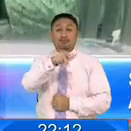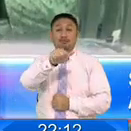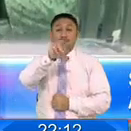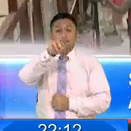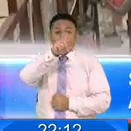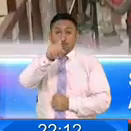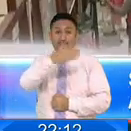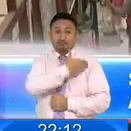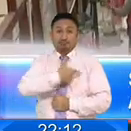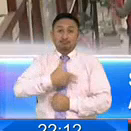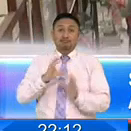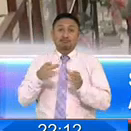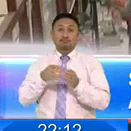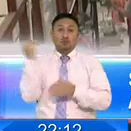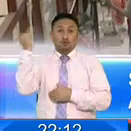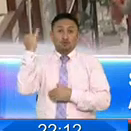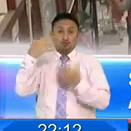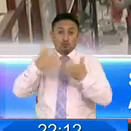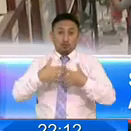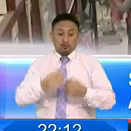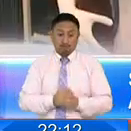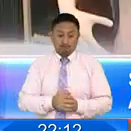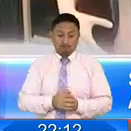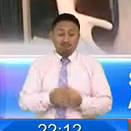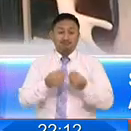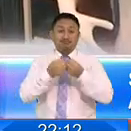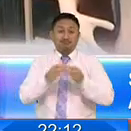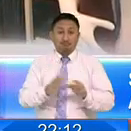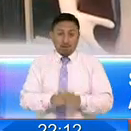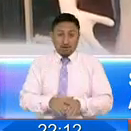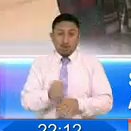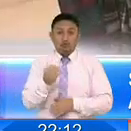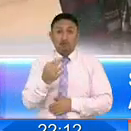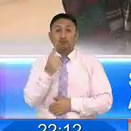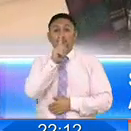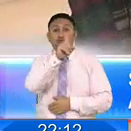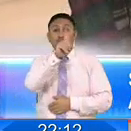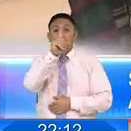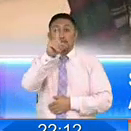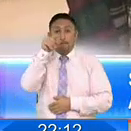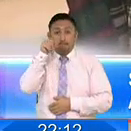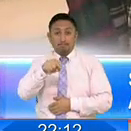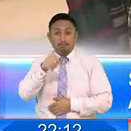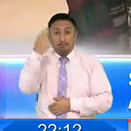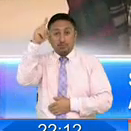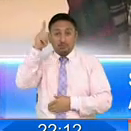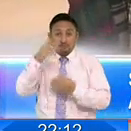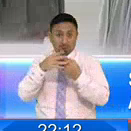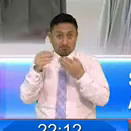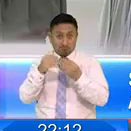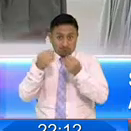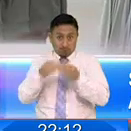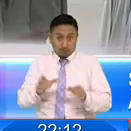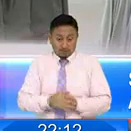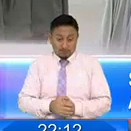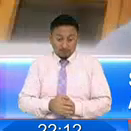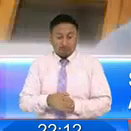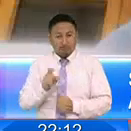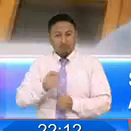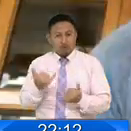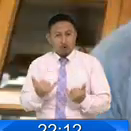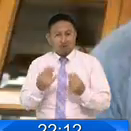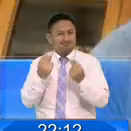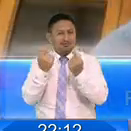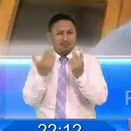Producción, menciona que las pérdidas ascienden a 11 mil millones de dólares en ventas, por lo que es necesario que el sector productivo se active. De esta